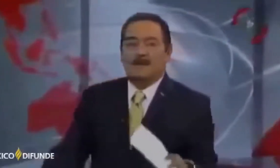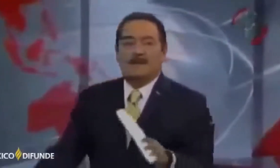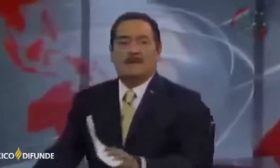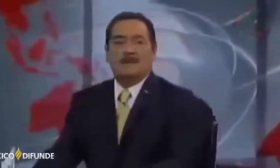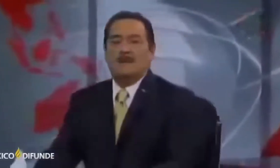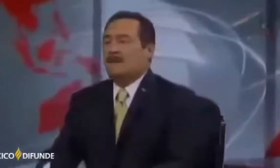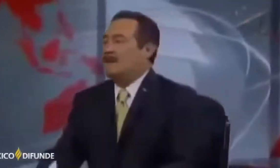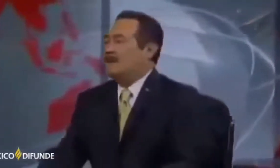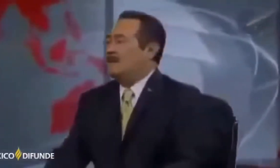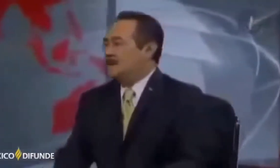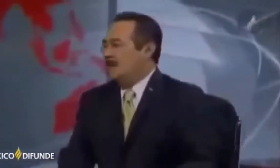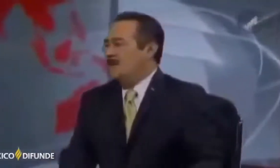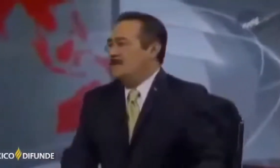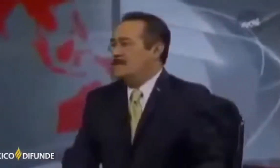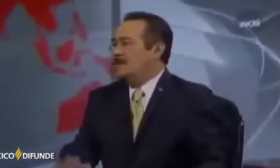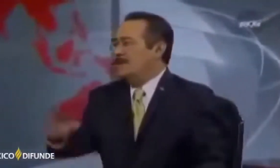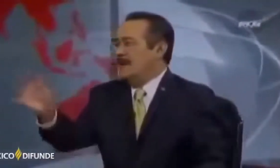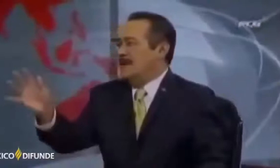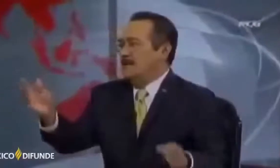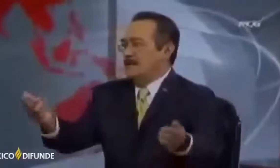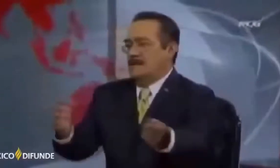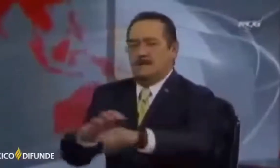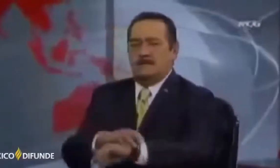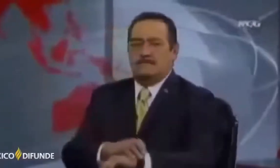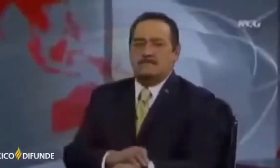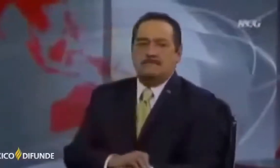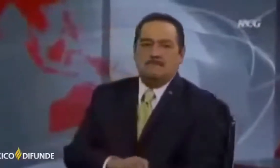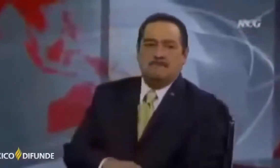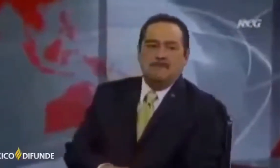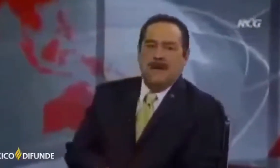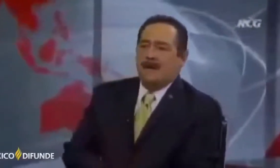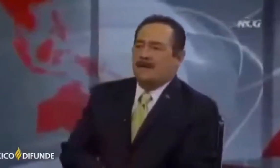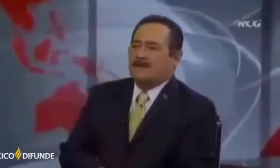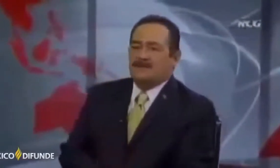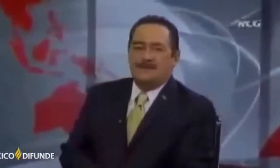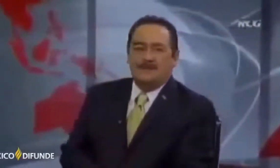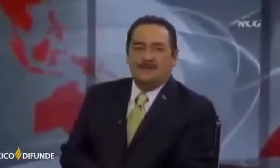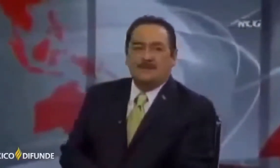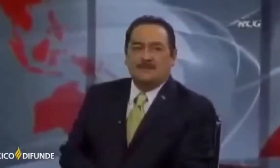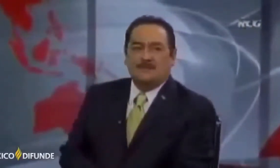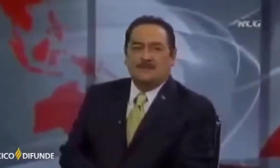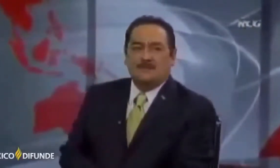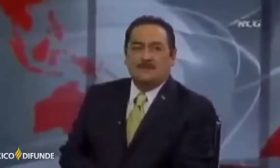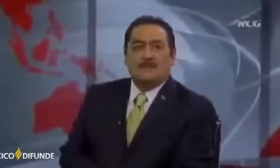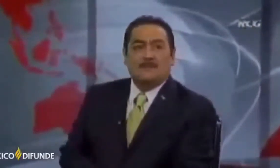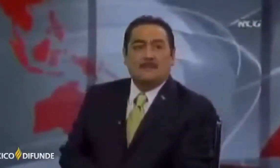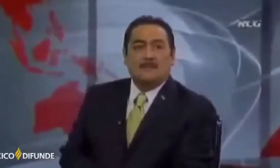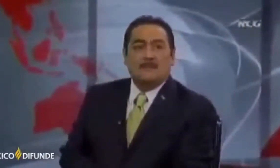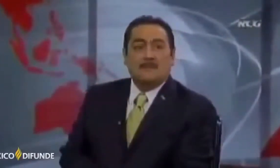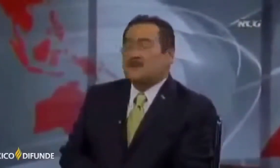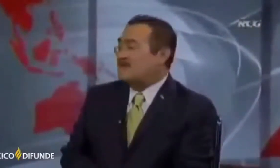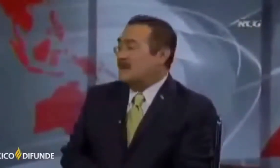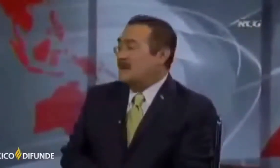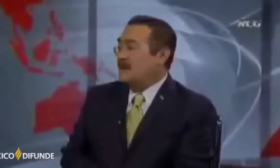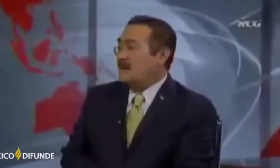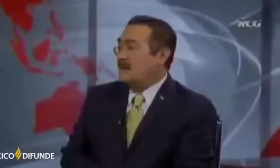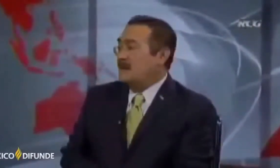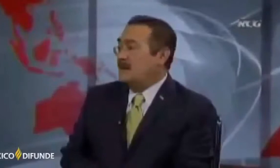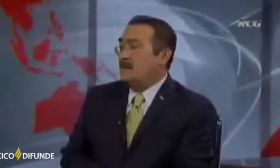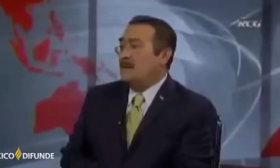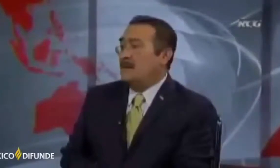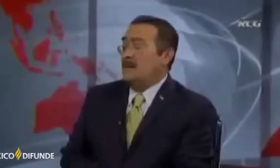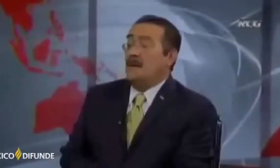pendejo. ¿En serio? ¿No los ve nadie, güey? Nadie ve su puta. ¿Ya estamos al